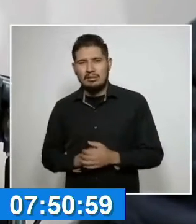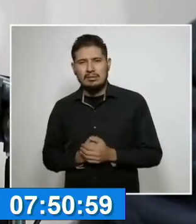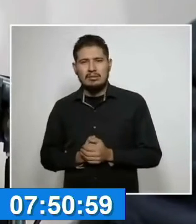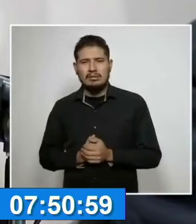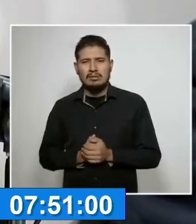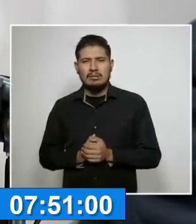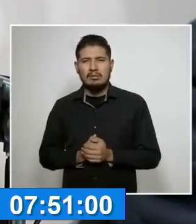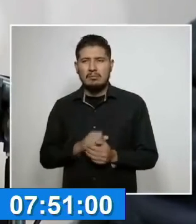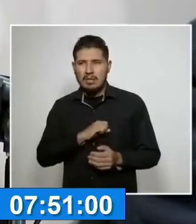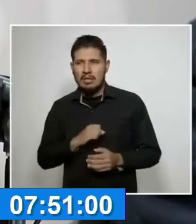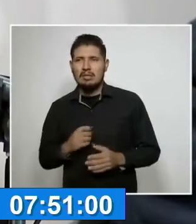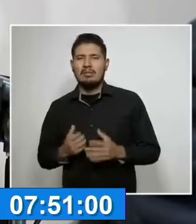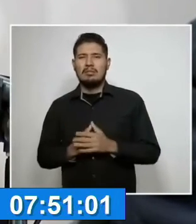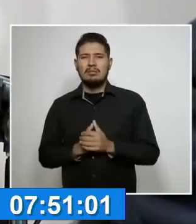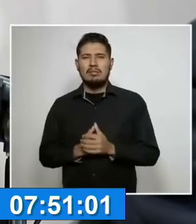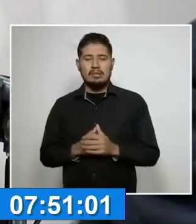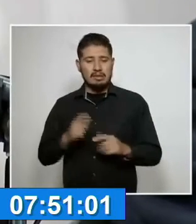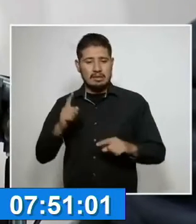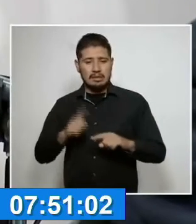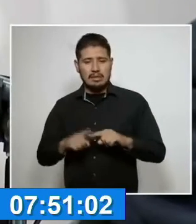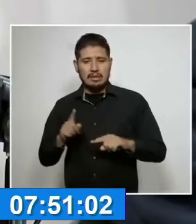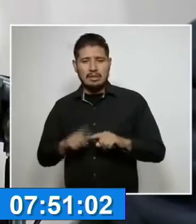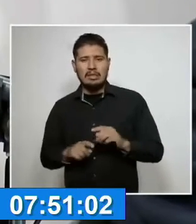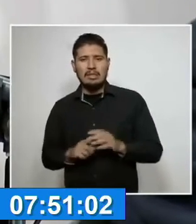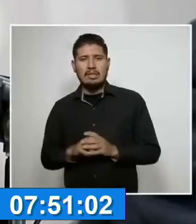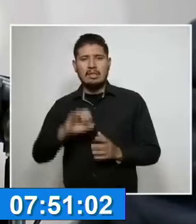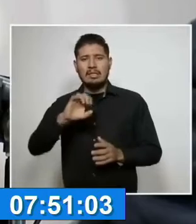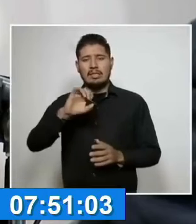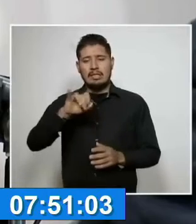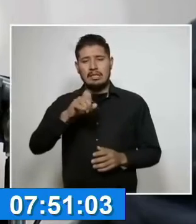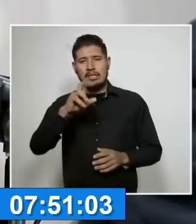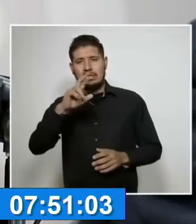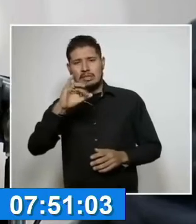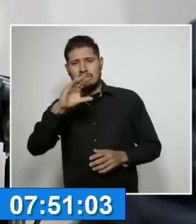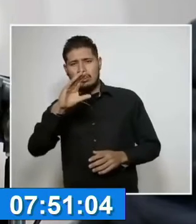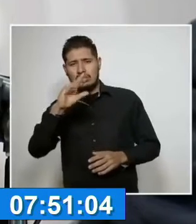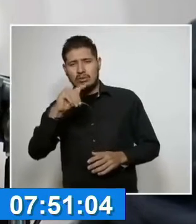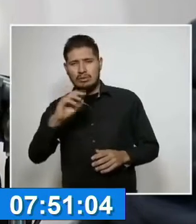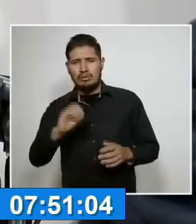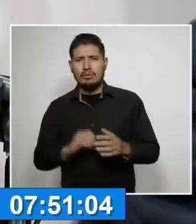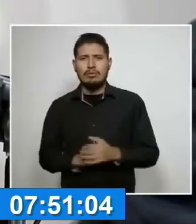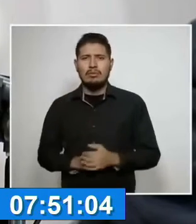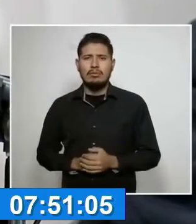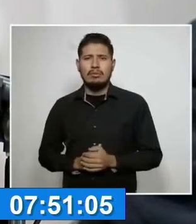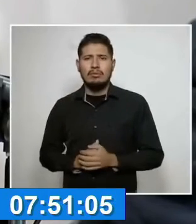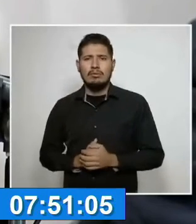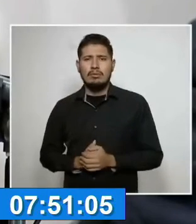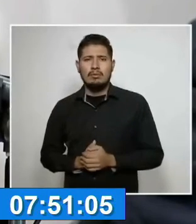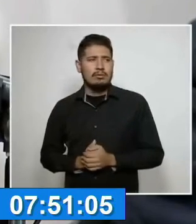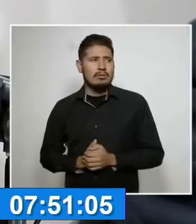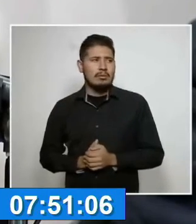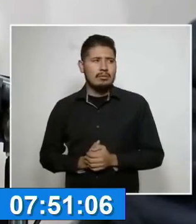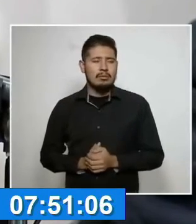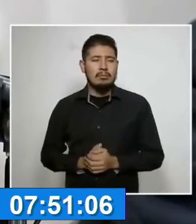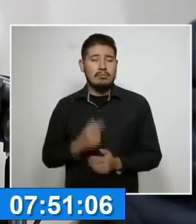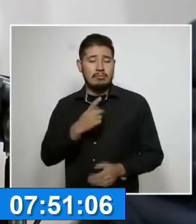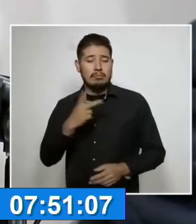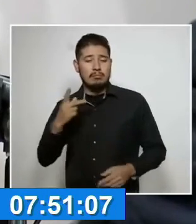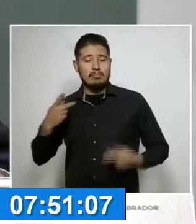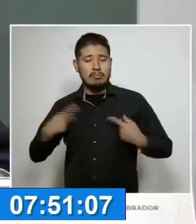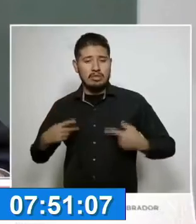hay que quitarles el ejército de reserva a los